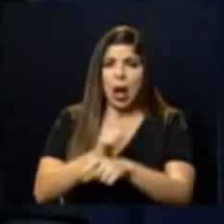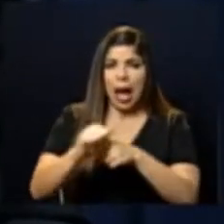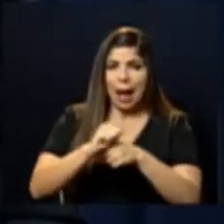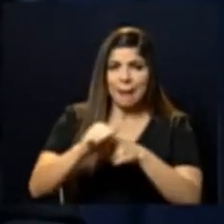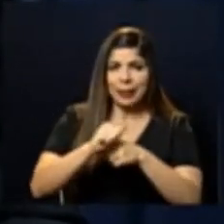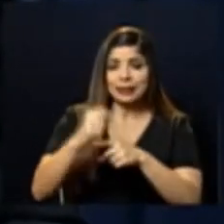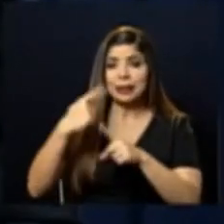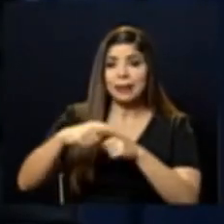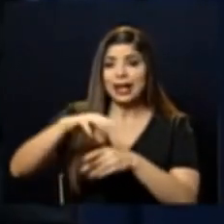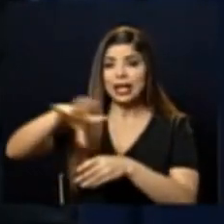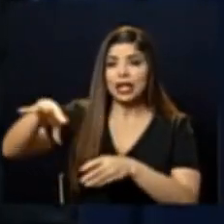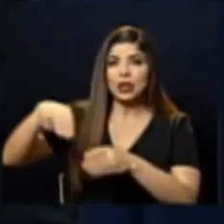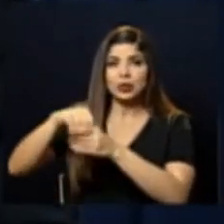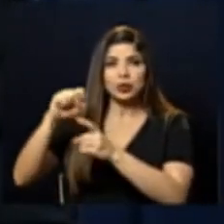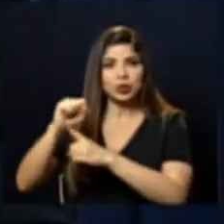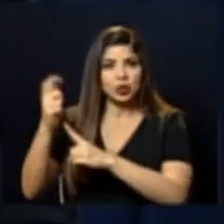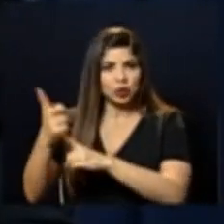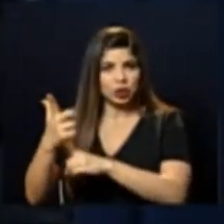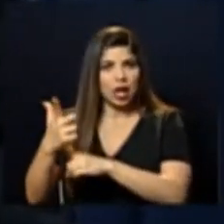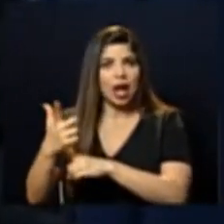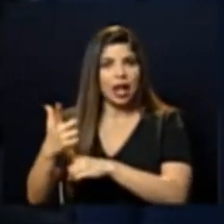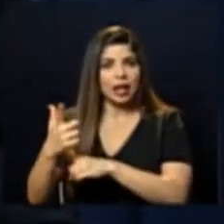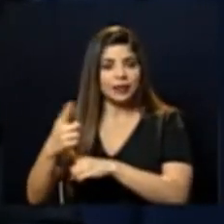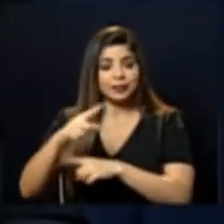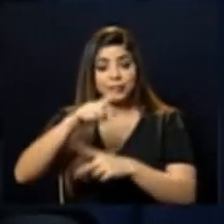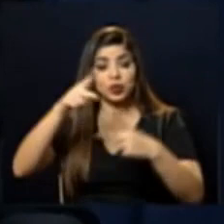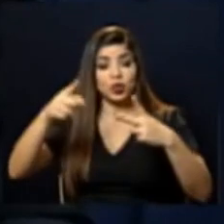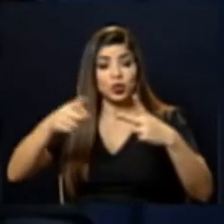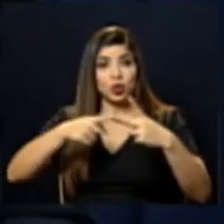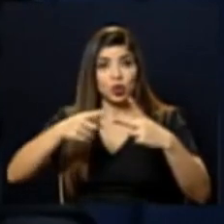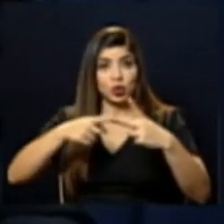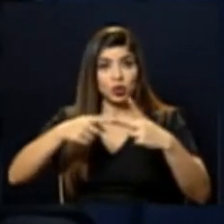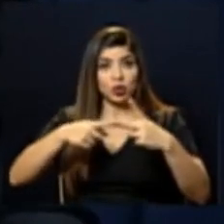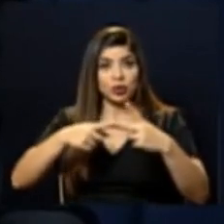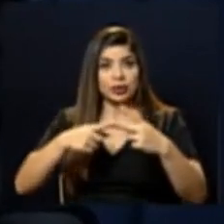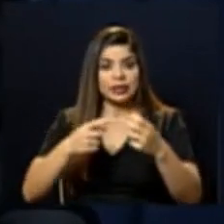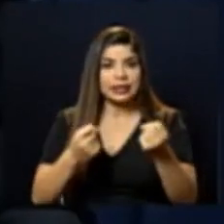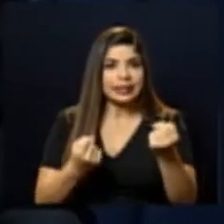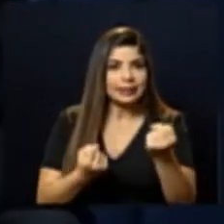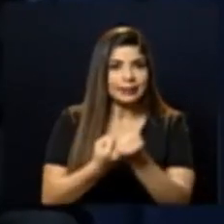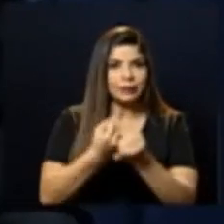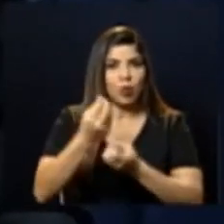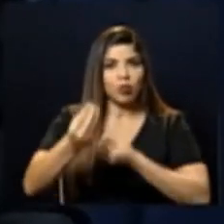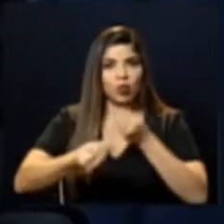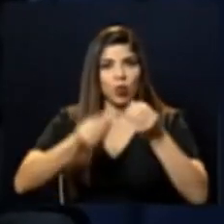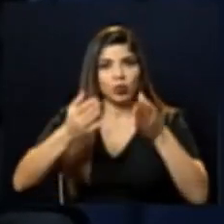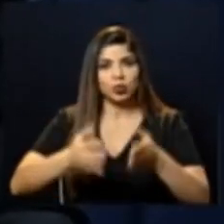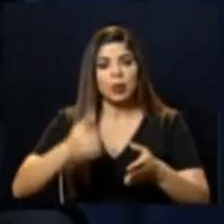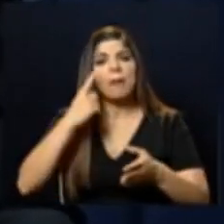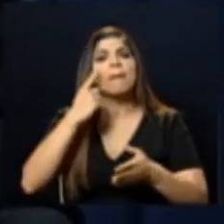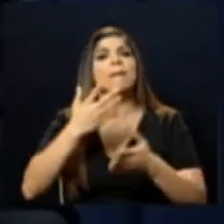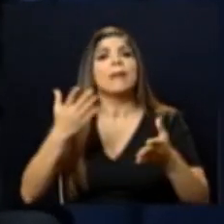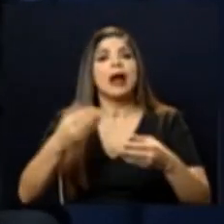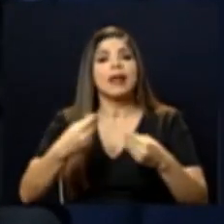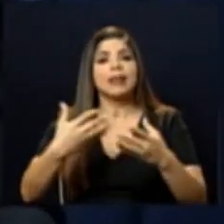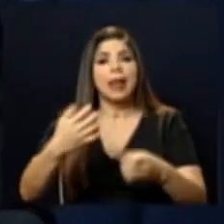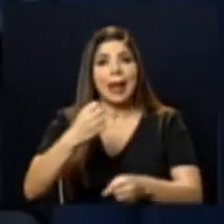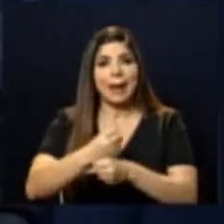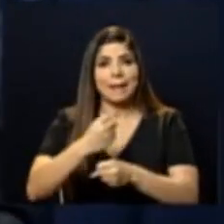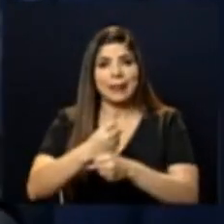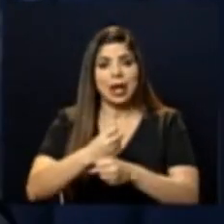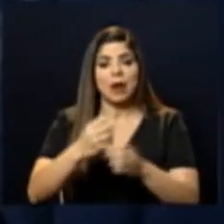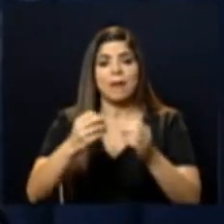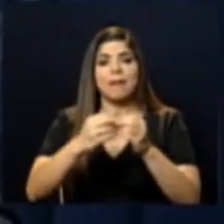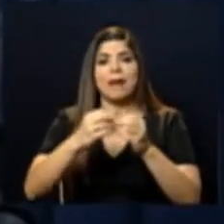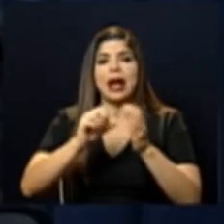la inclusión social. Dos, el impulso productivo para el crecimiento y el empleo con